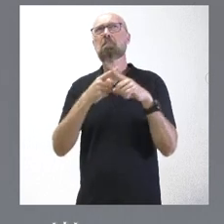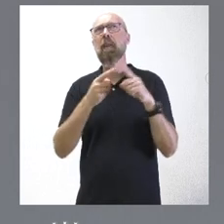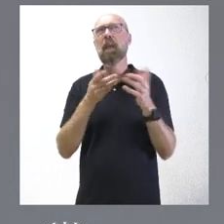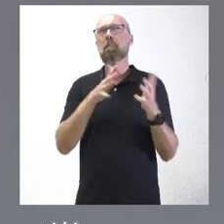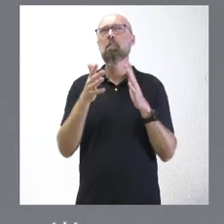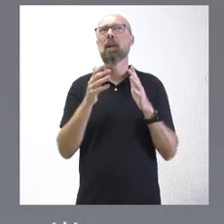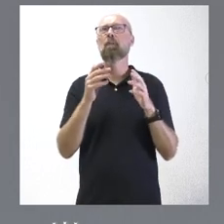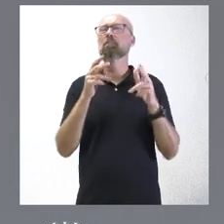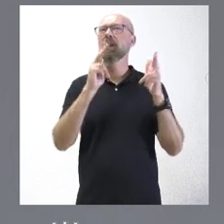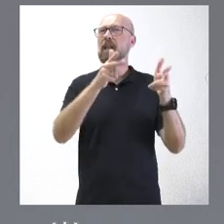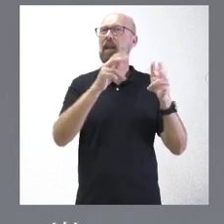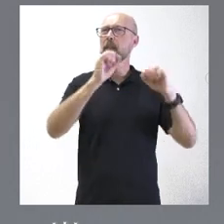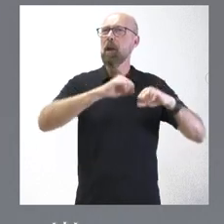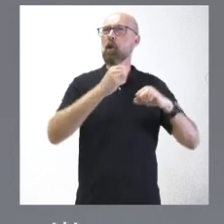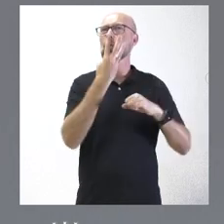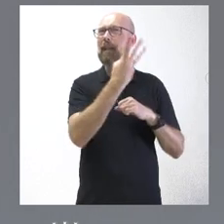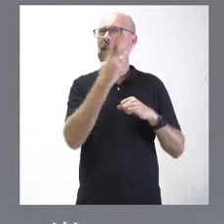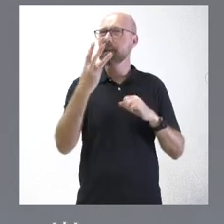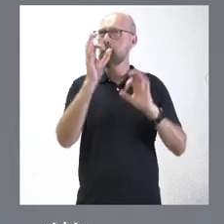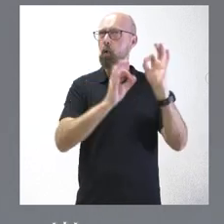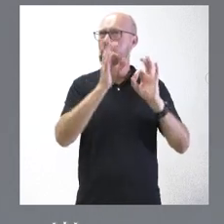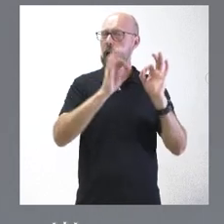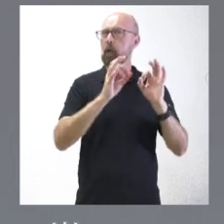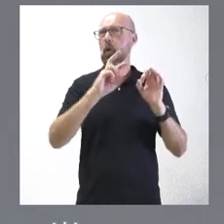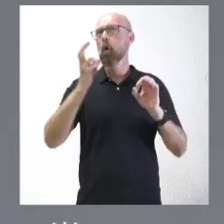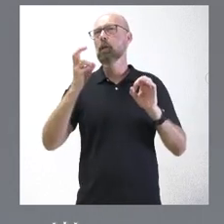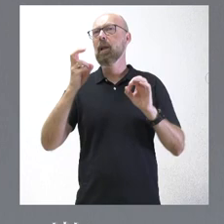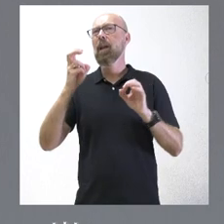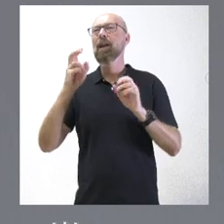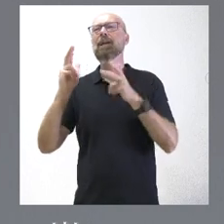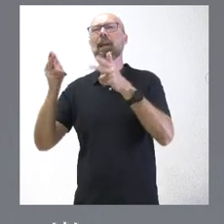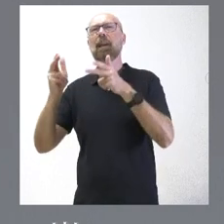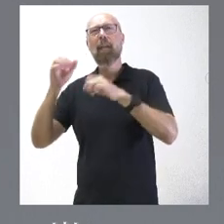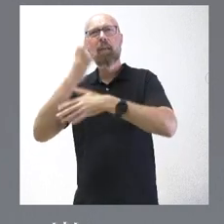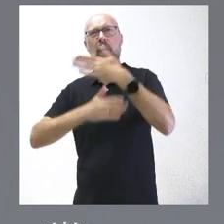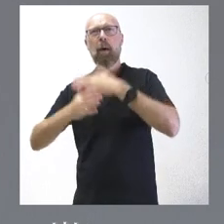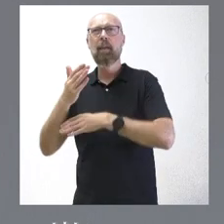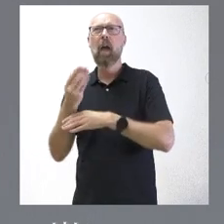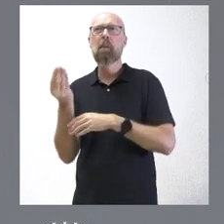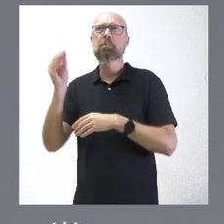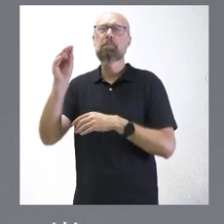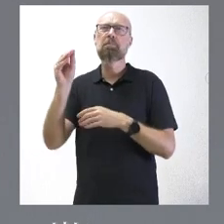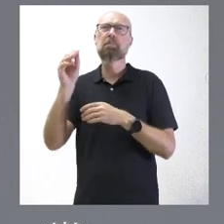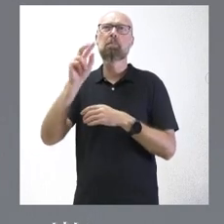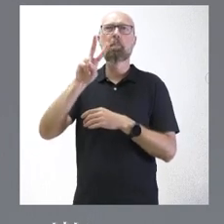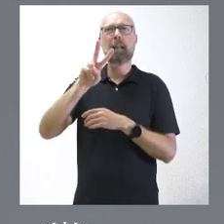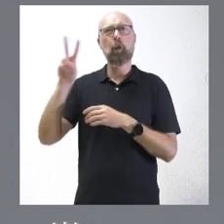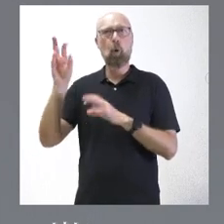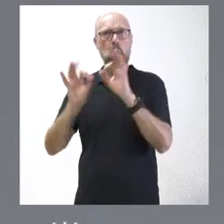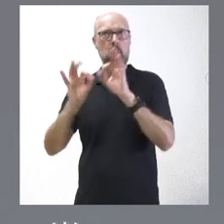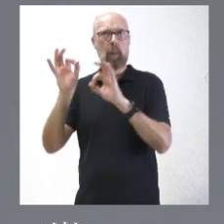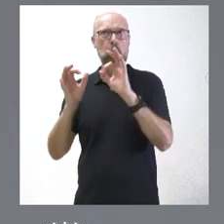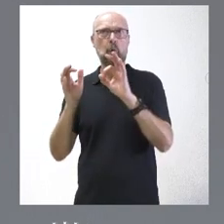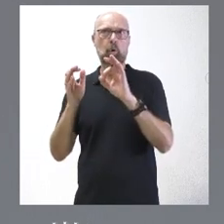residencias de mayores ha sido un 33% en residencias de discapacidad estamos hablando en torno al 22%